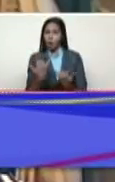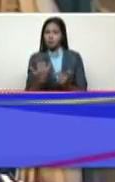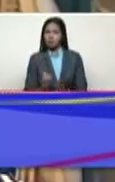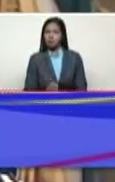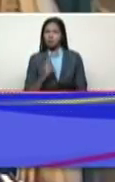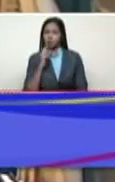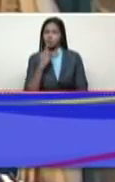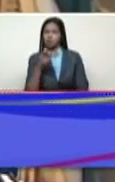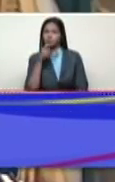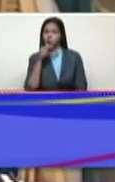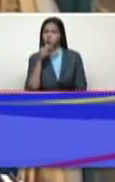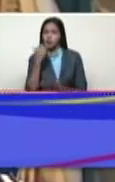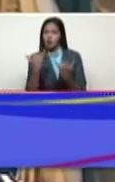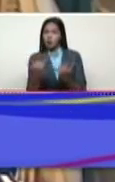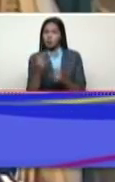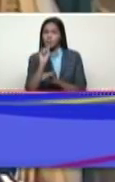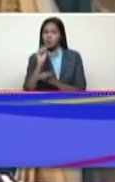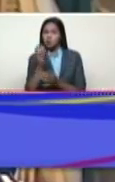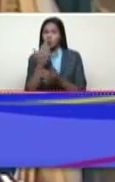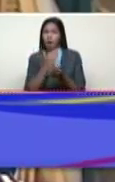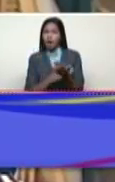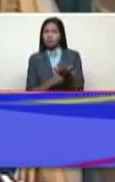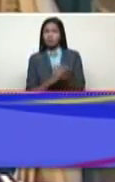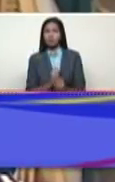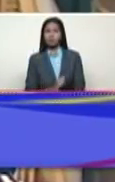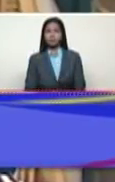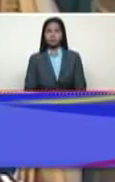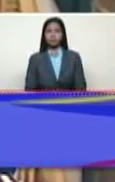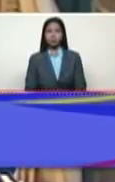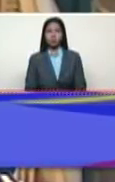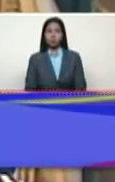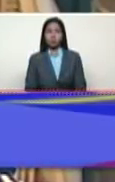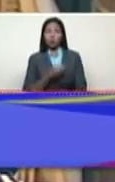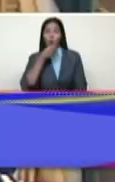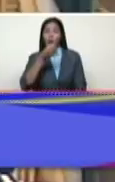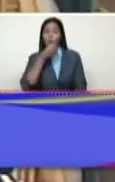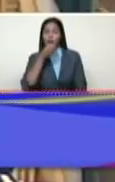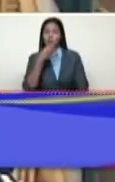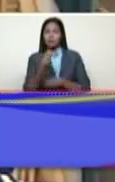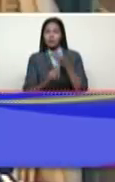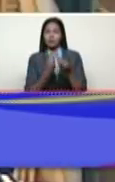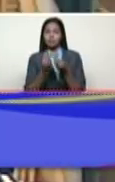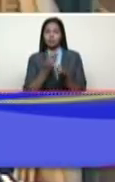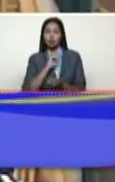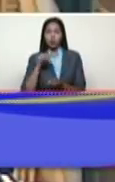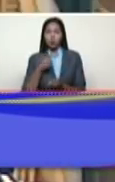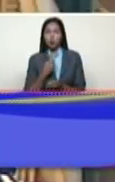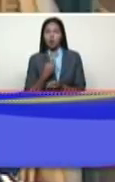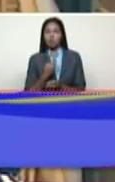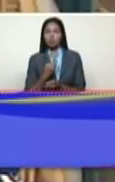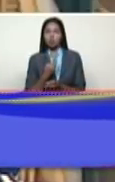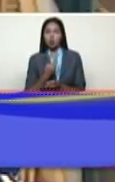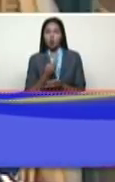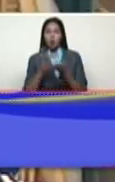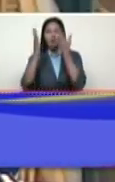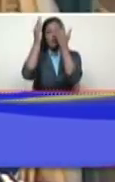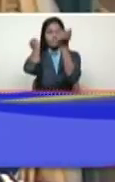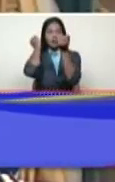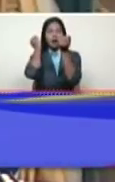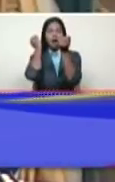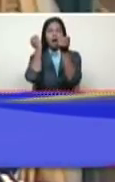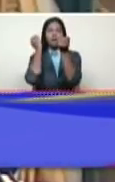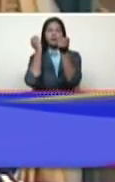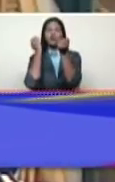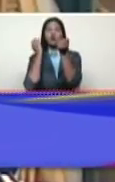Quiero comentarlo hace unos minutos. Una extraordinaria rueda de prensa que estaba dando nuestro embajador en